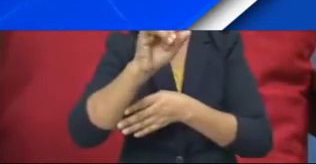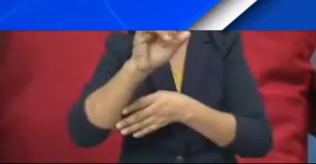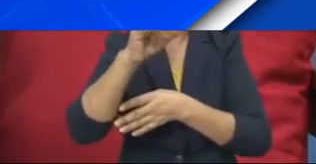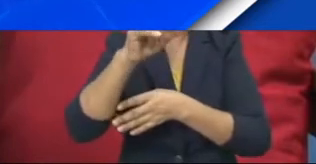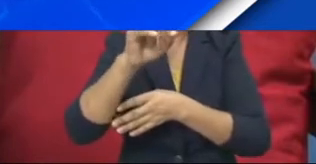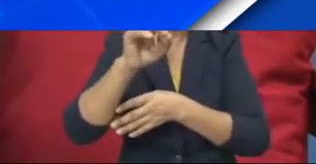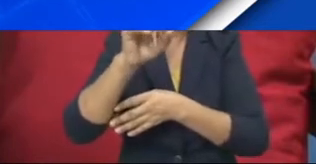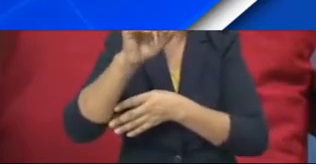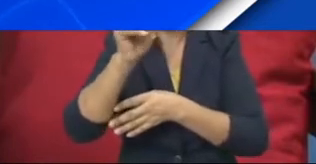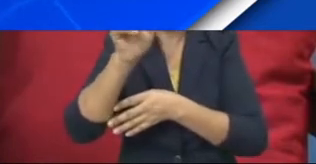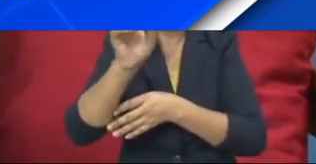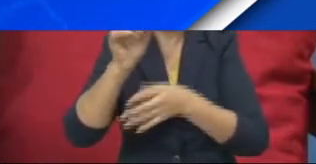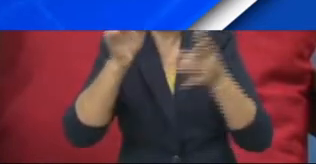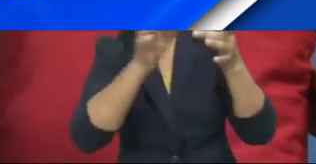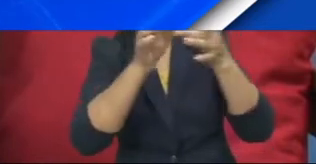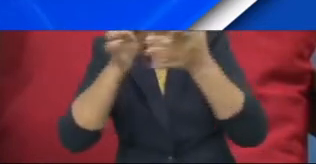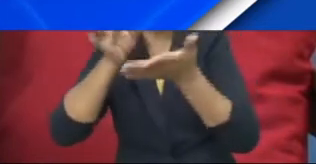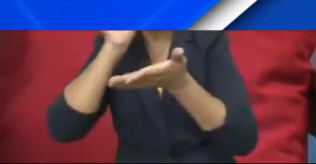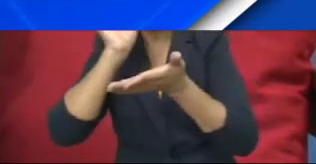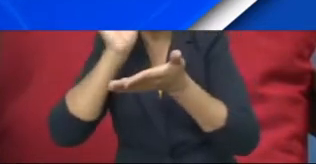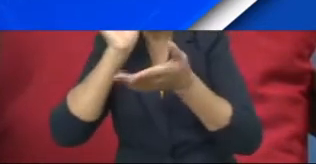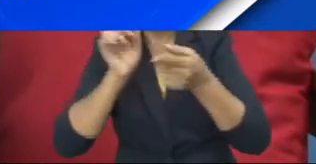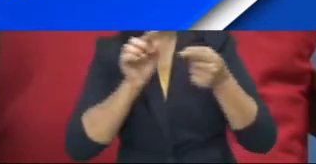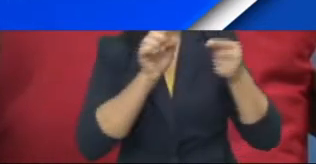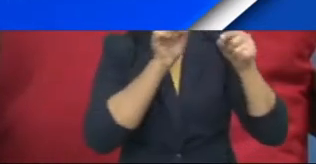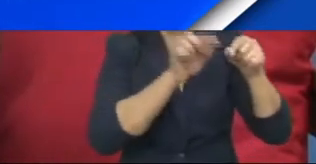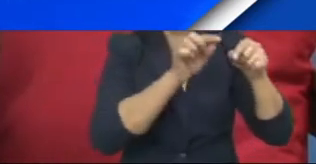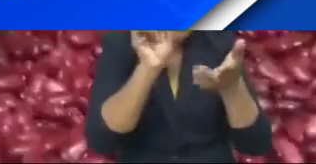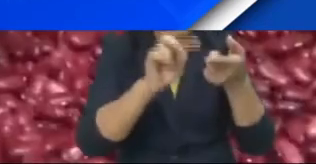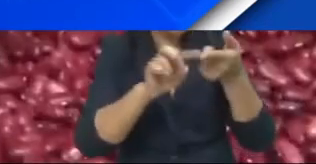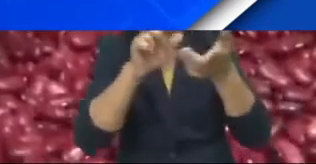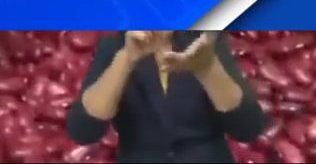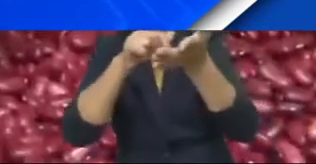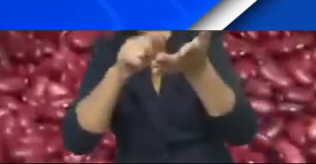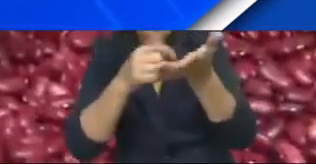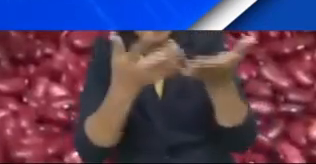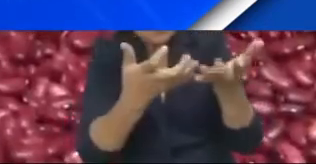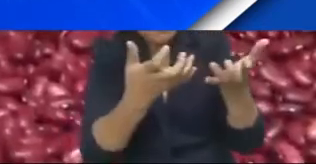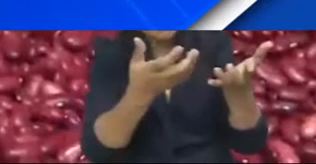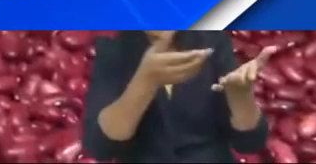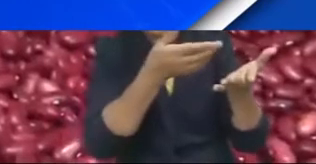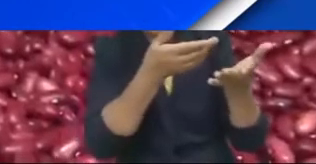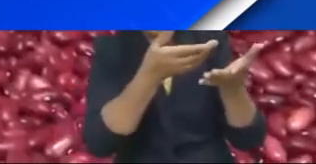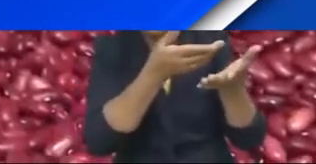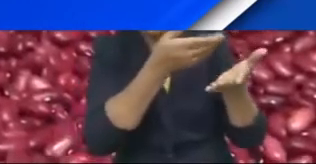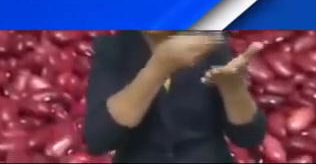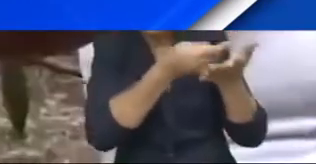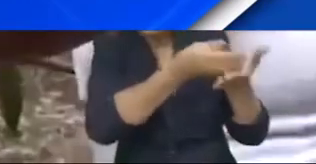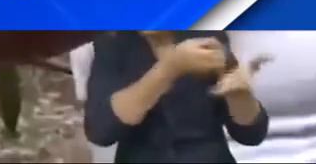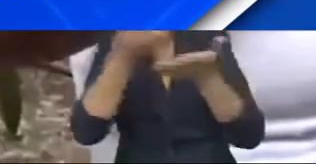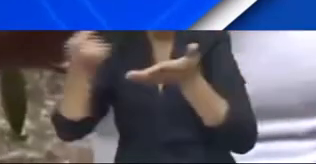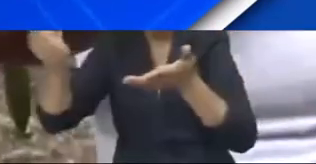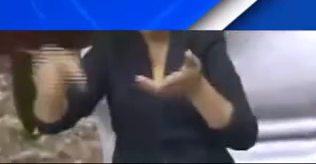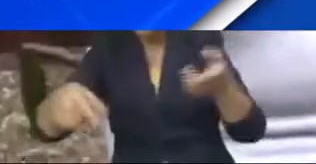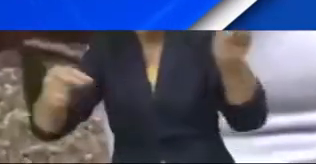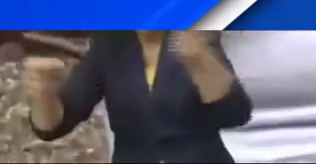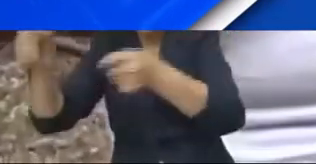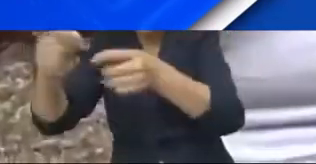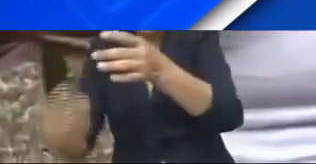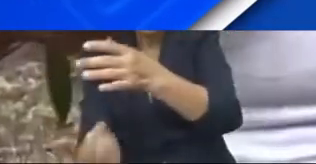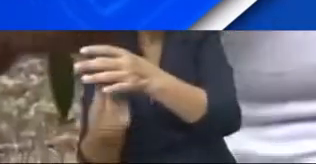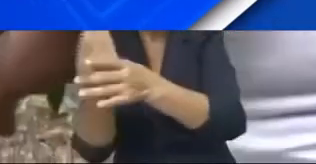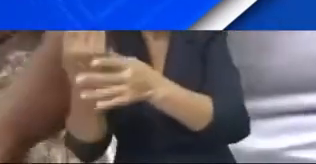especiales. En Carac, en La Dalia. Miguel Obando, codirector del INTA, dice